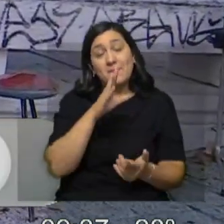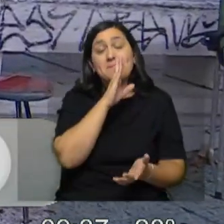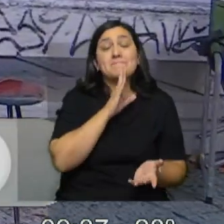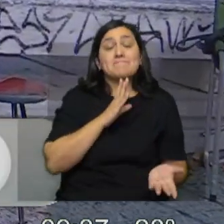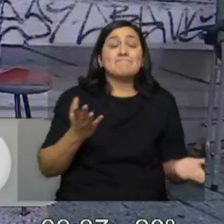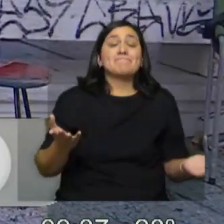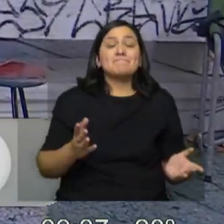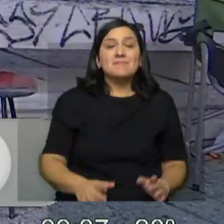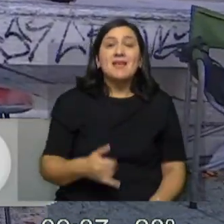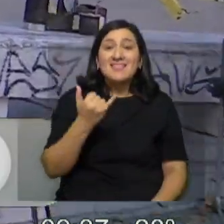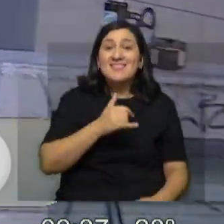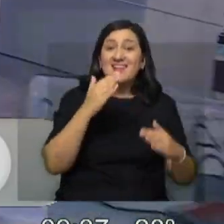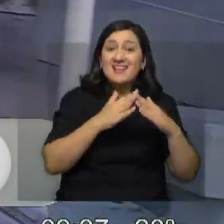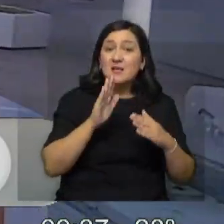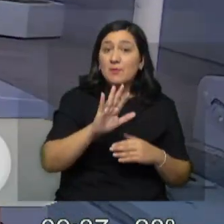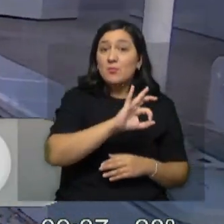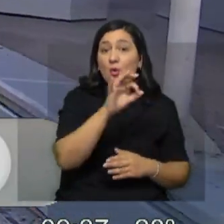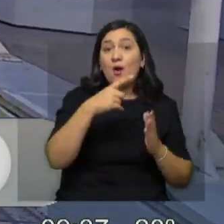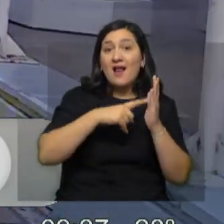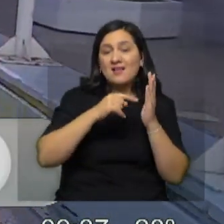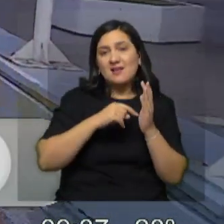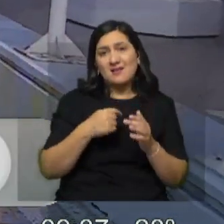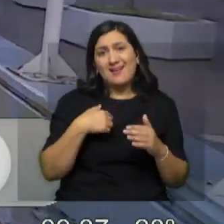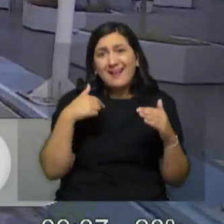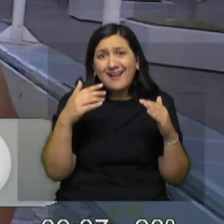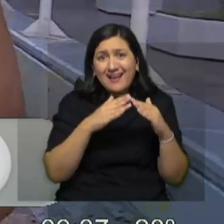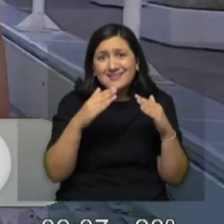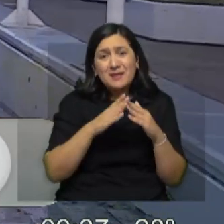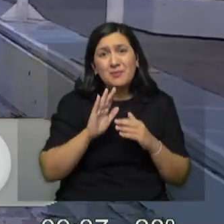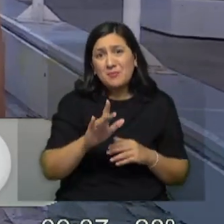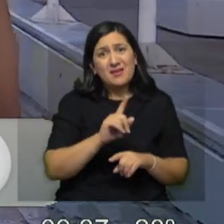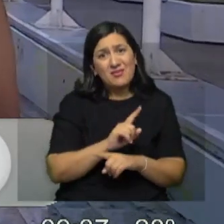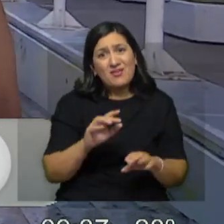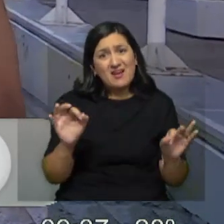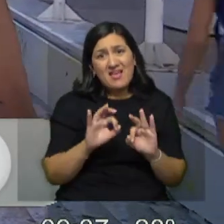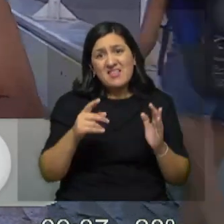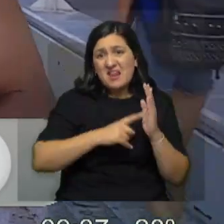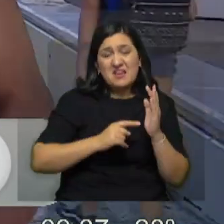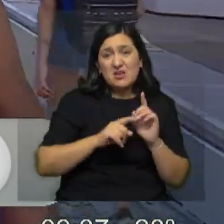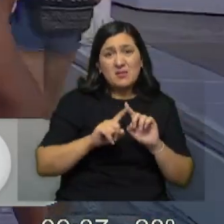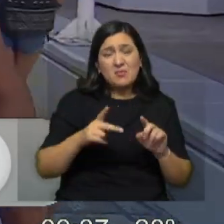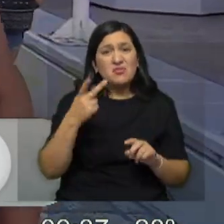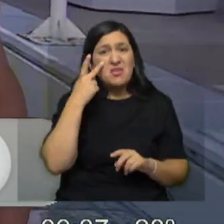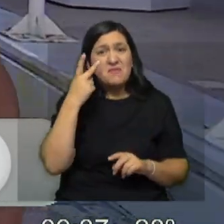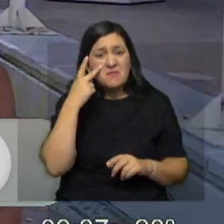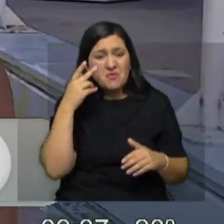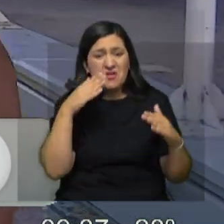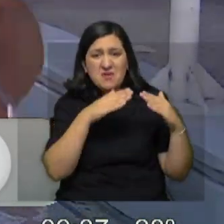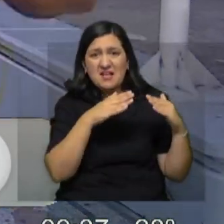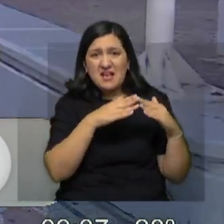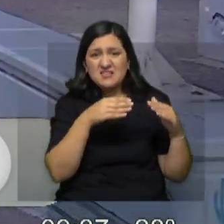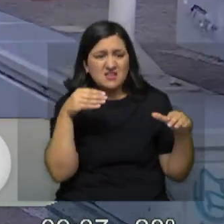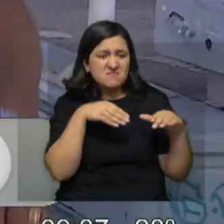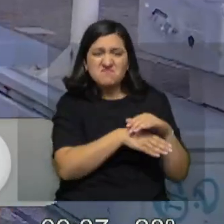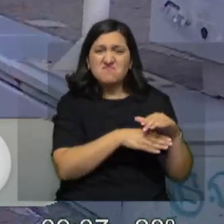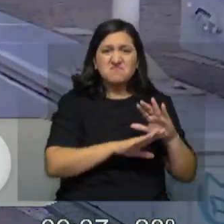hacerlo. ¿Tiene casa propia usted o alquila? ¿Qué día tenés casa propia? Ni casa propia ni alquilo. Estoy de vivo en una casa. Metido así